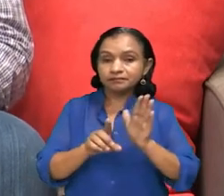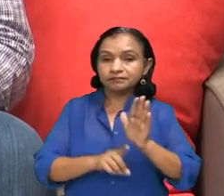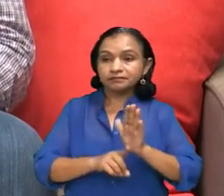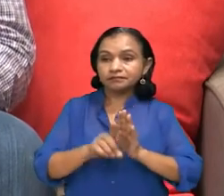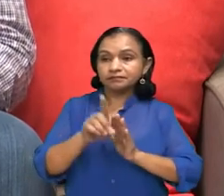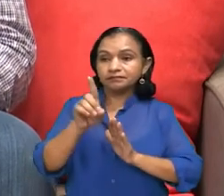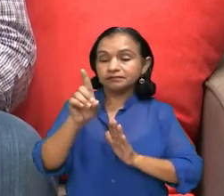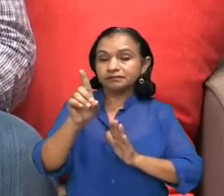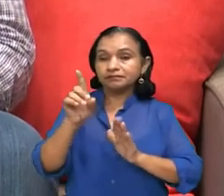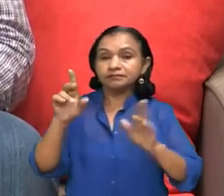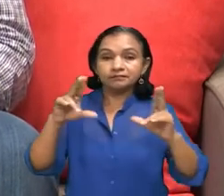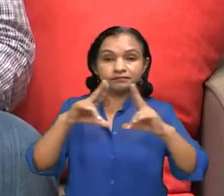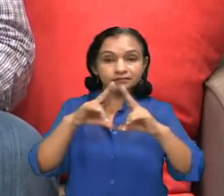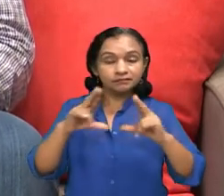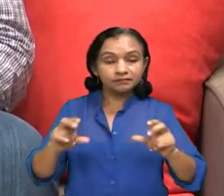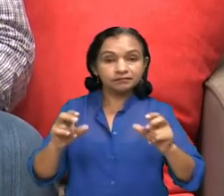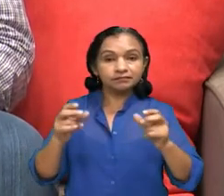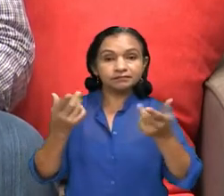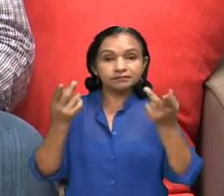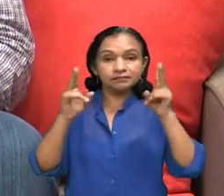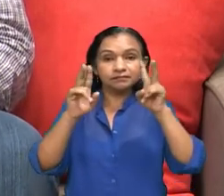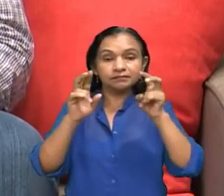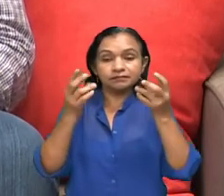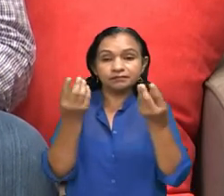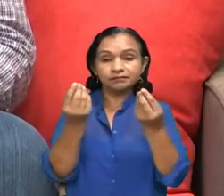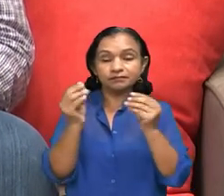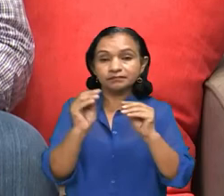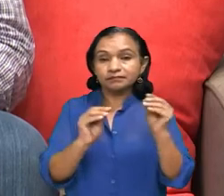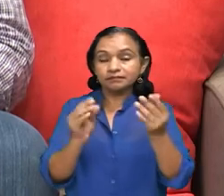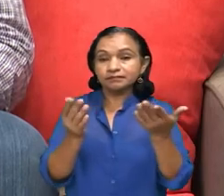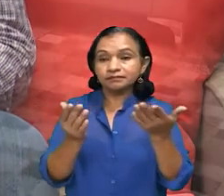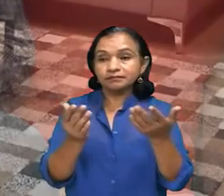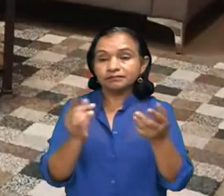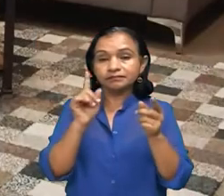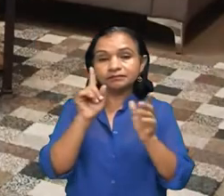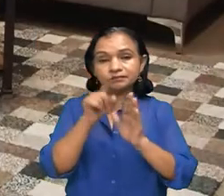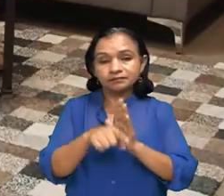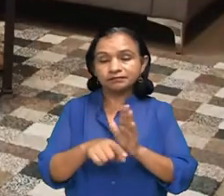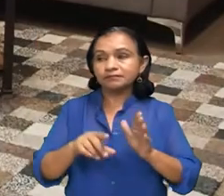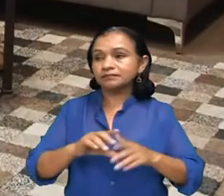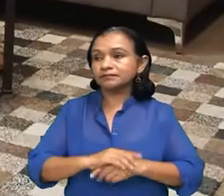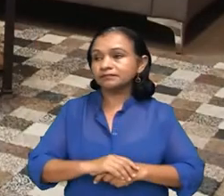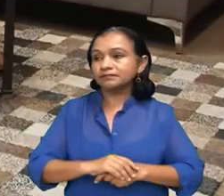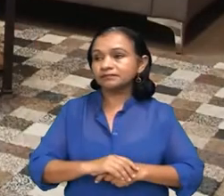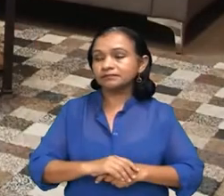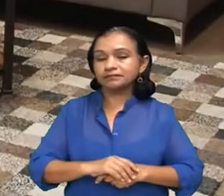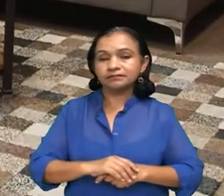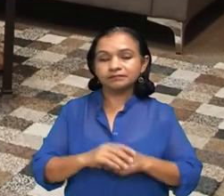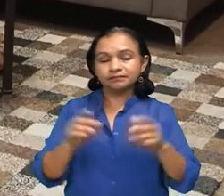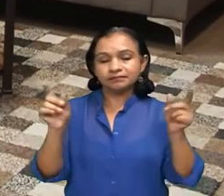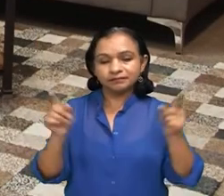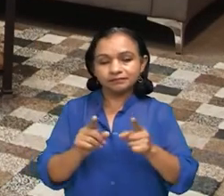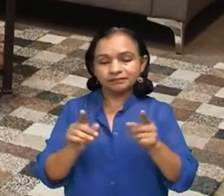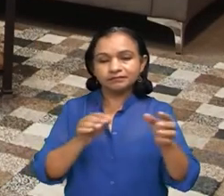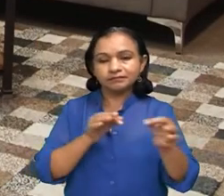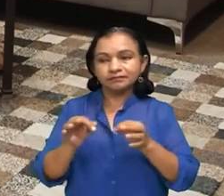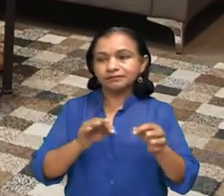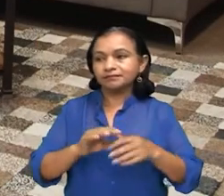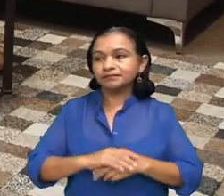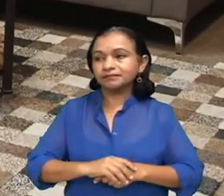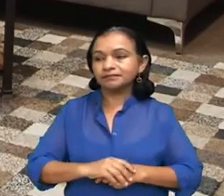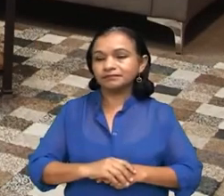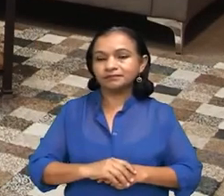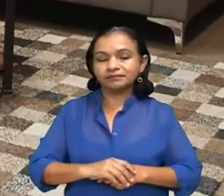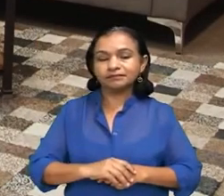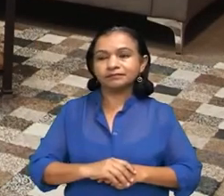obtenidos por nuestro país en cuanto a términos de economía creativa se refiere, en un minuto. En un minuto. Si nos pudiera resumir, yo sé que vaya.